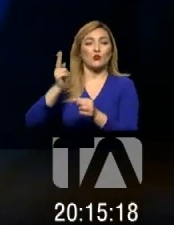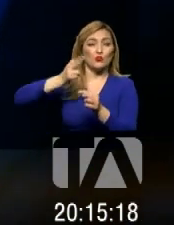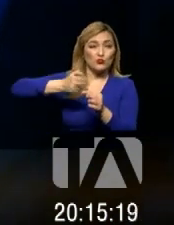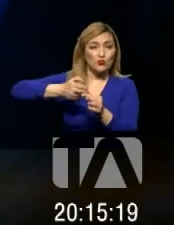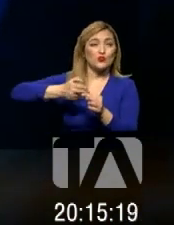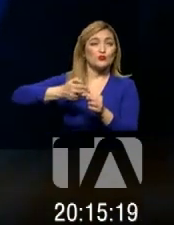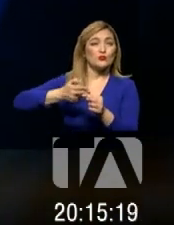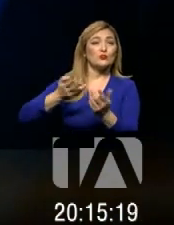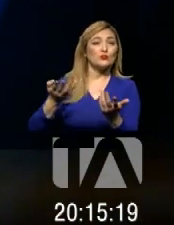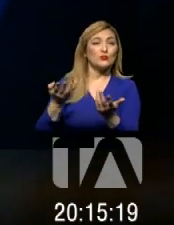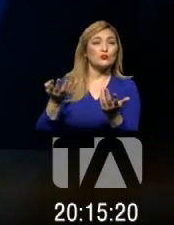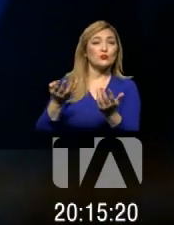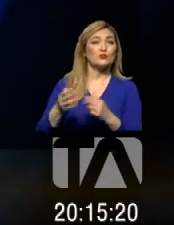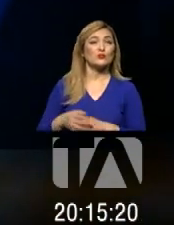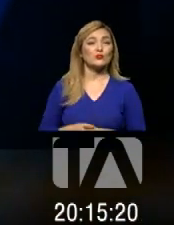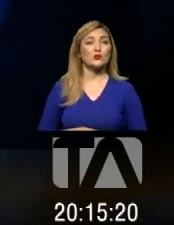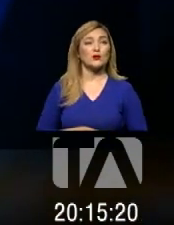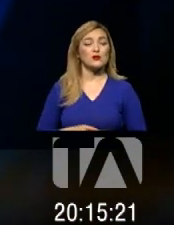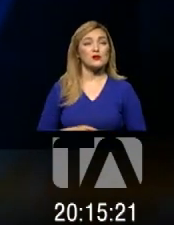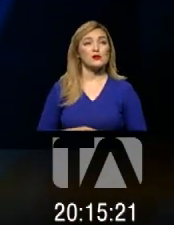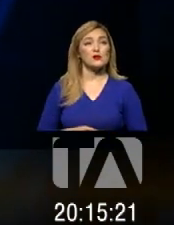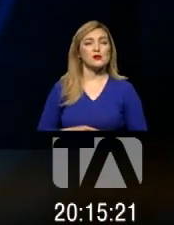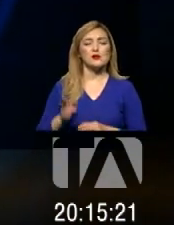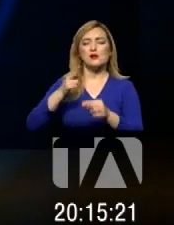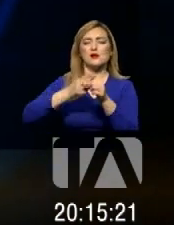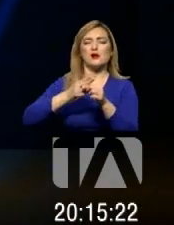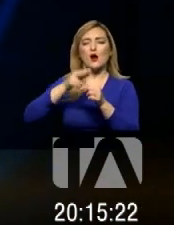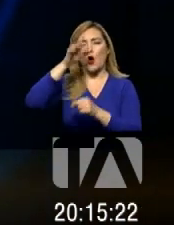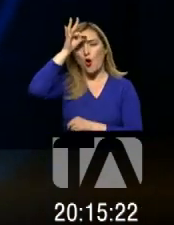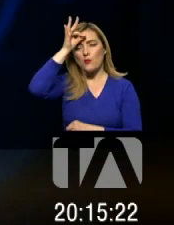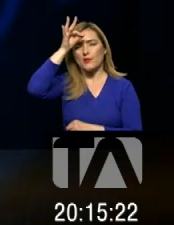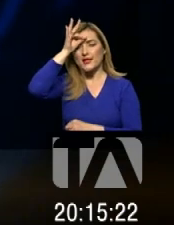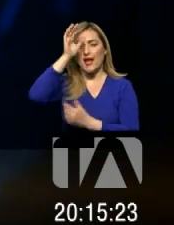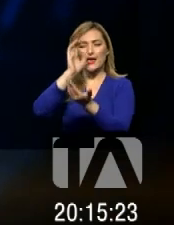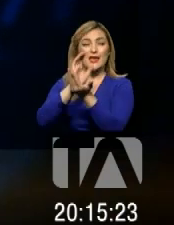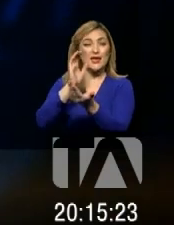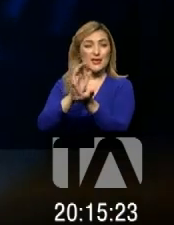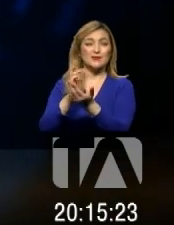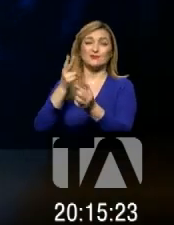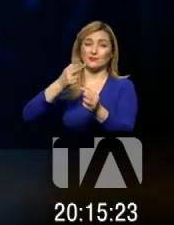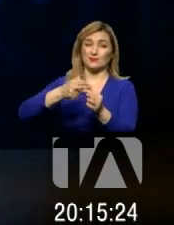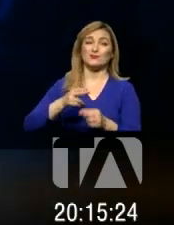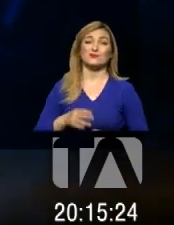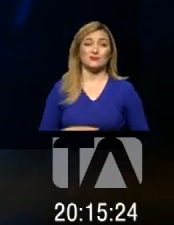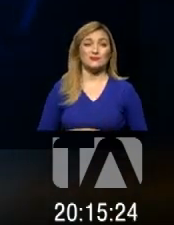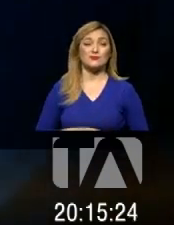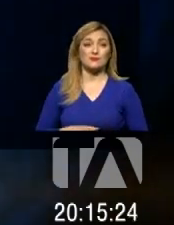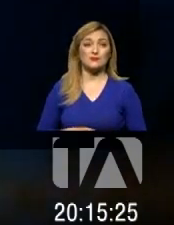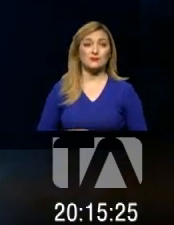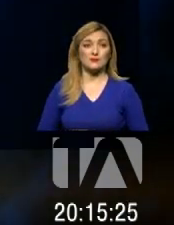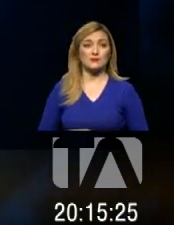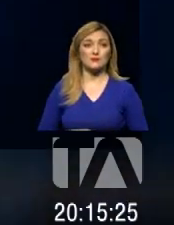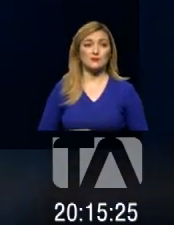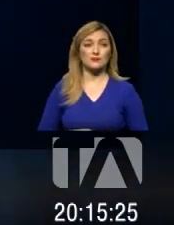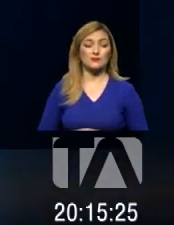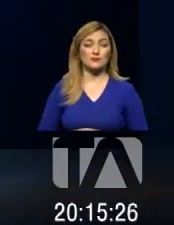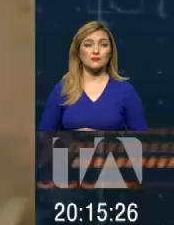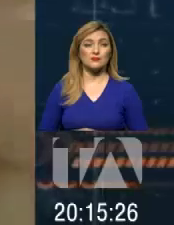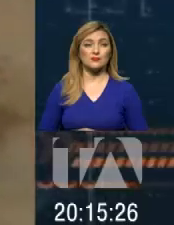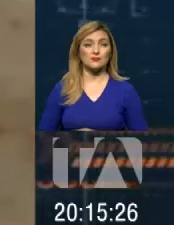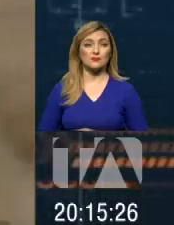Daniel. Un tal Daniel, sí. Que está involucrado en el tema de los hospitales. Es uno que está en terapia